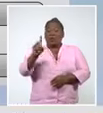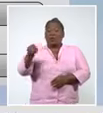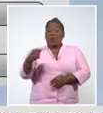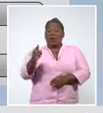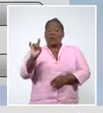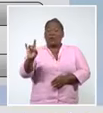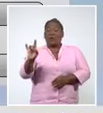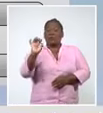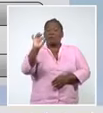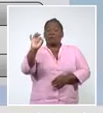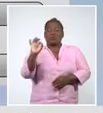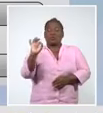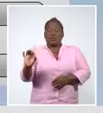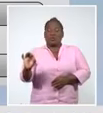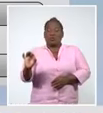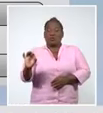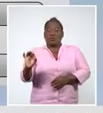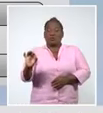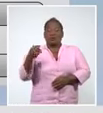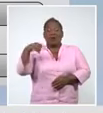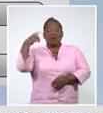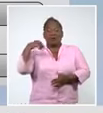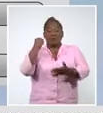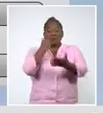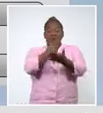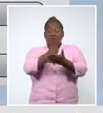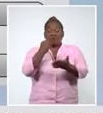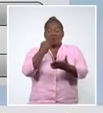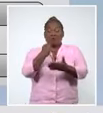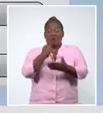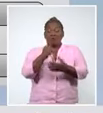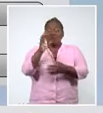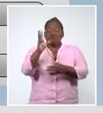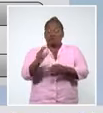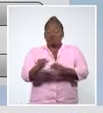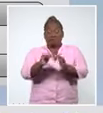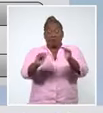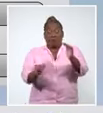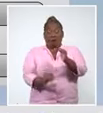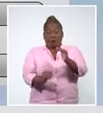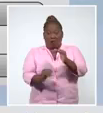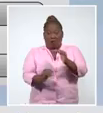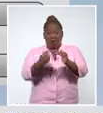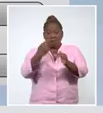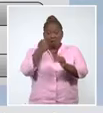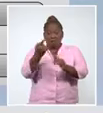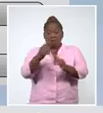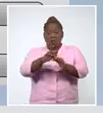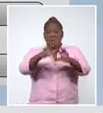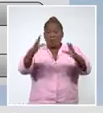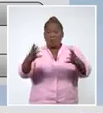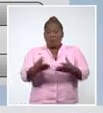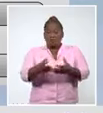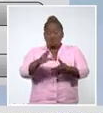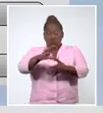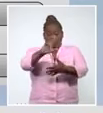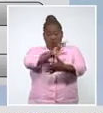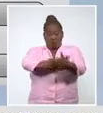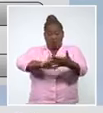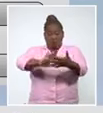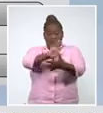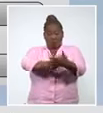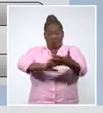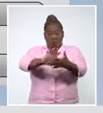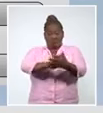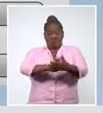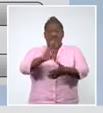44,9%. Ayer confirmaron, creo que es la cifra más baja que hemos visto los últimos 2 meses, algo así,